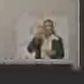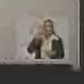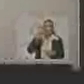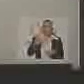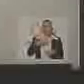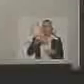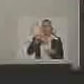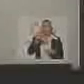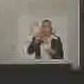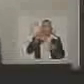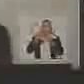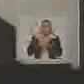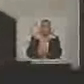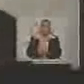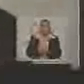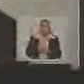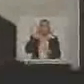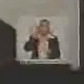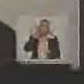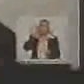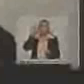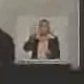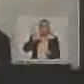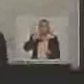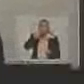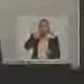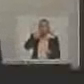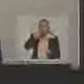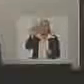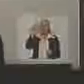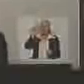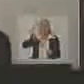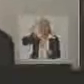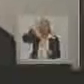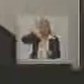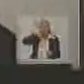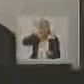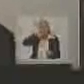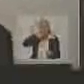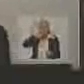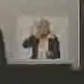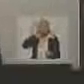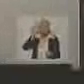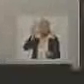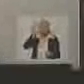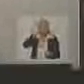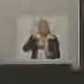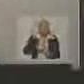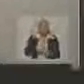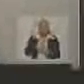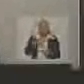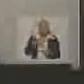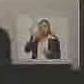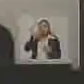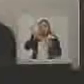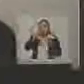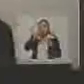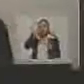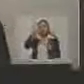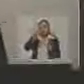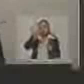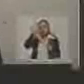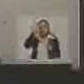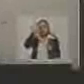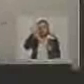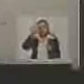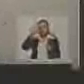estar diciendo que va a atender la Universidad de la Tercera Edad. Sí quiero comentarles, quiero recordarles que la Universidad de la Tercera Edad no la hizo